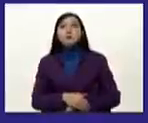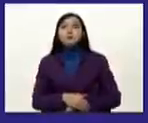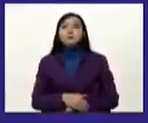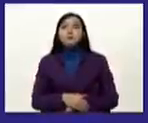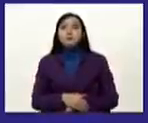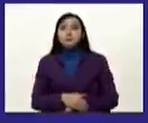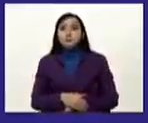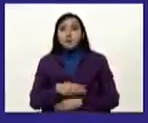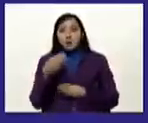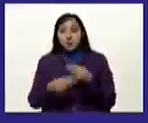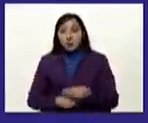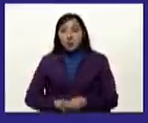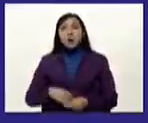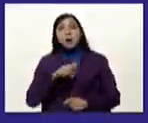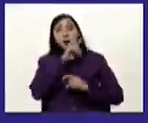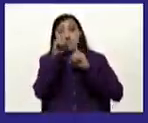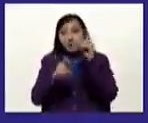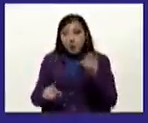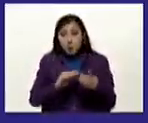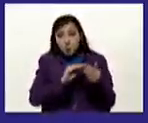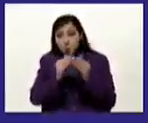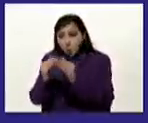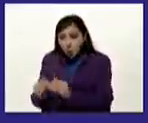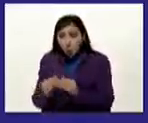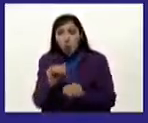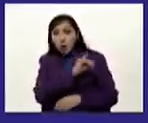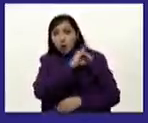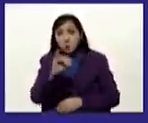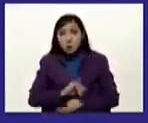en consulta con la comunidad educativa.